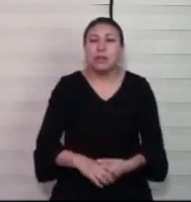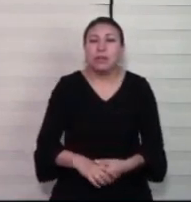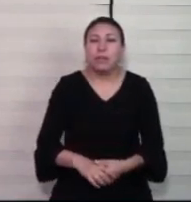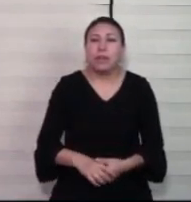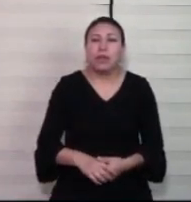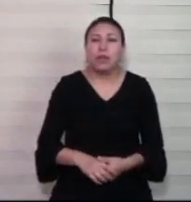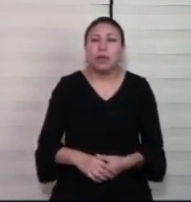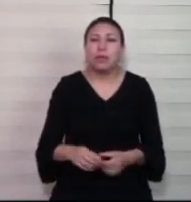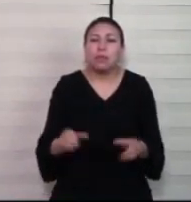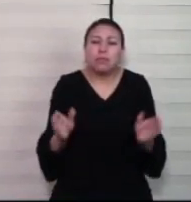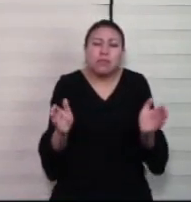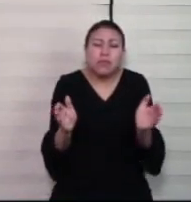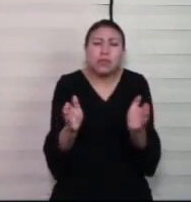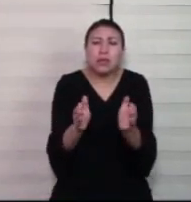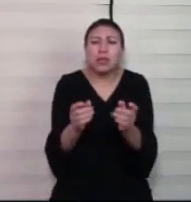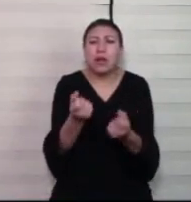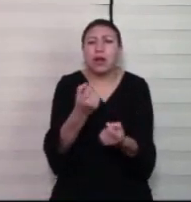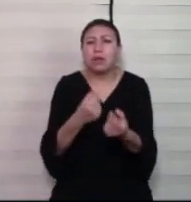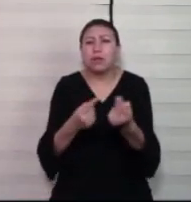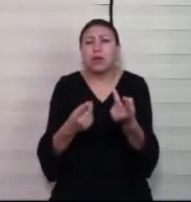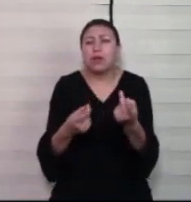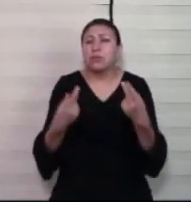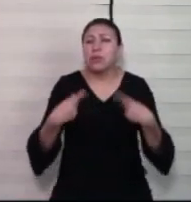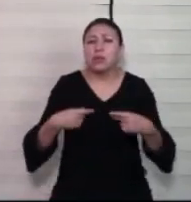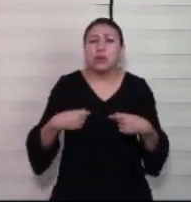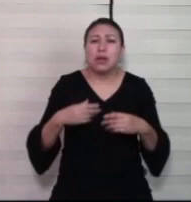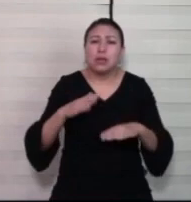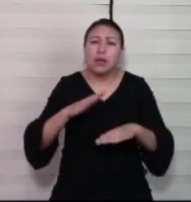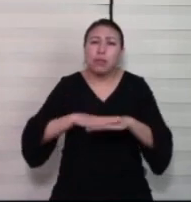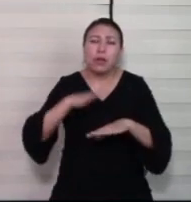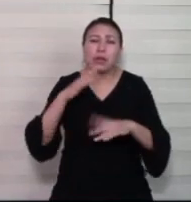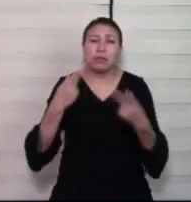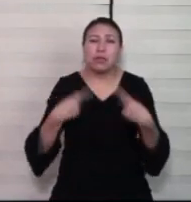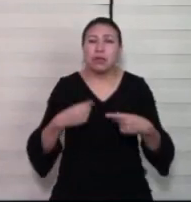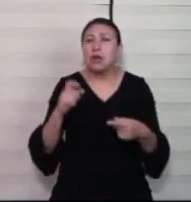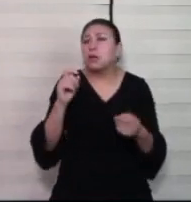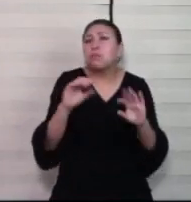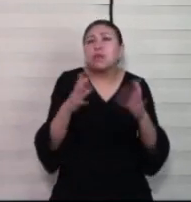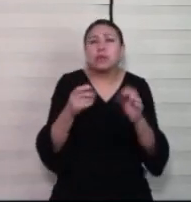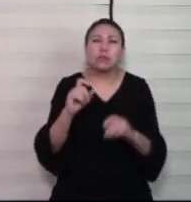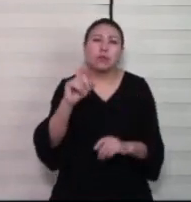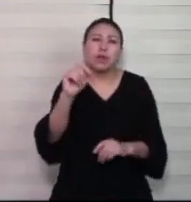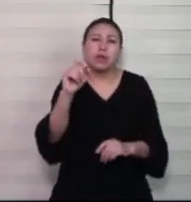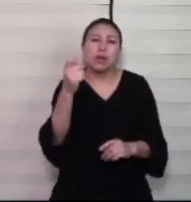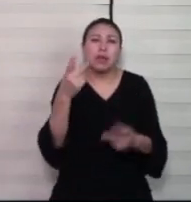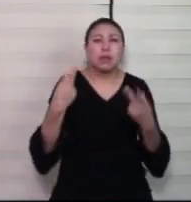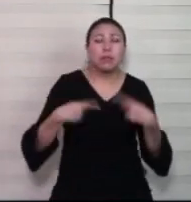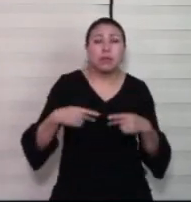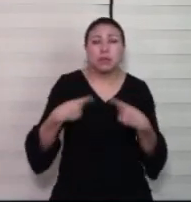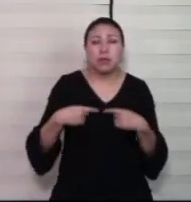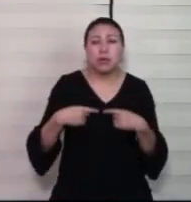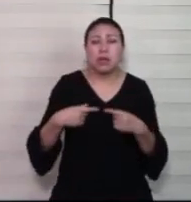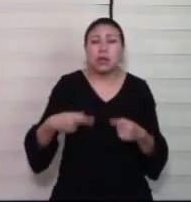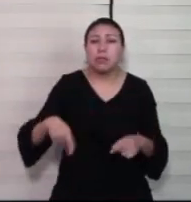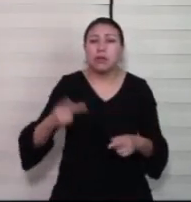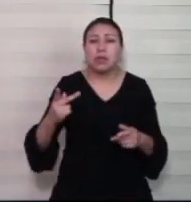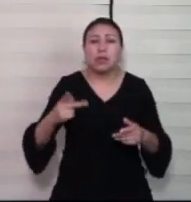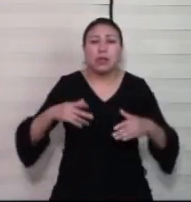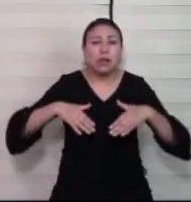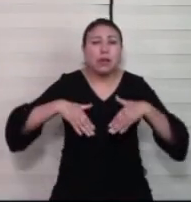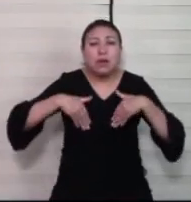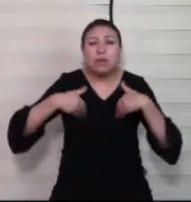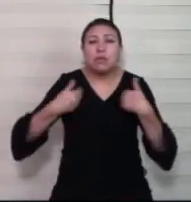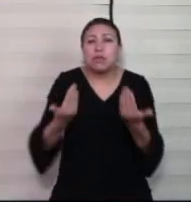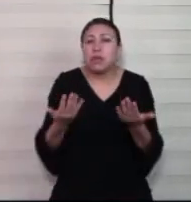personas. Algunos han invitado más, unas 20 o 30. Pero realmente esa desconfianza